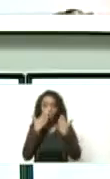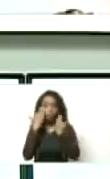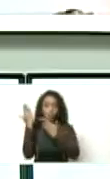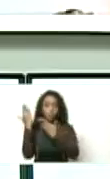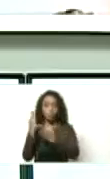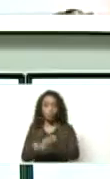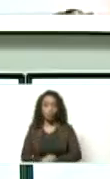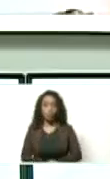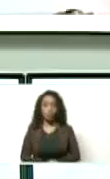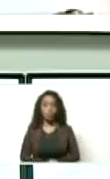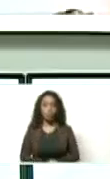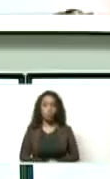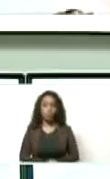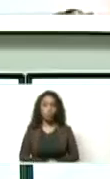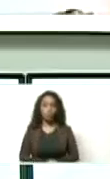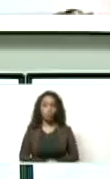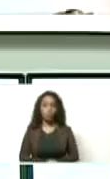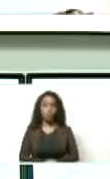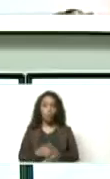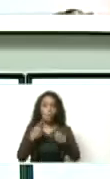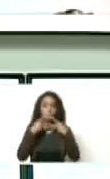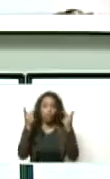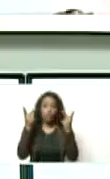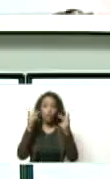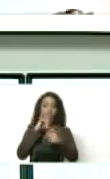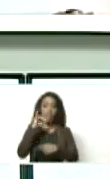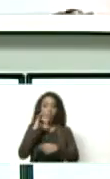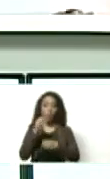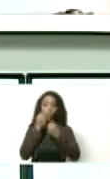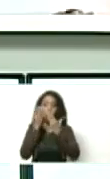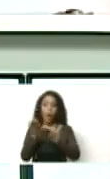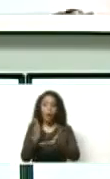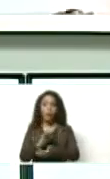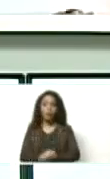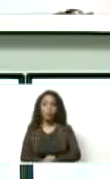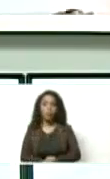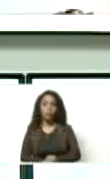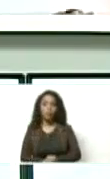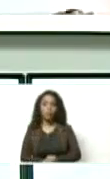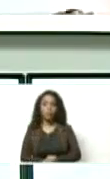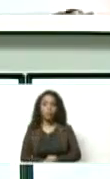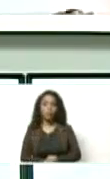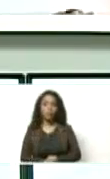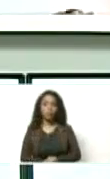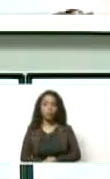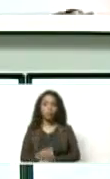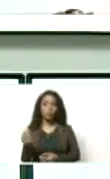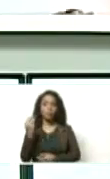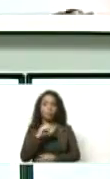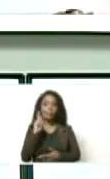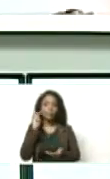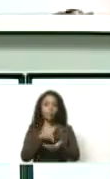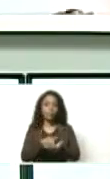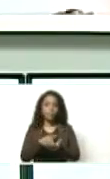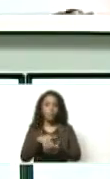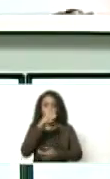¿Ah? Hay que difundir las noticias buenas. ¿Qué